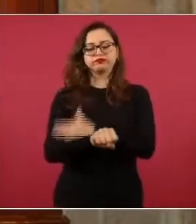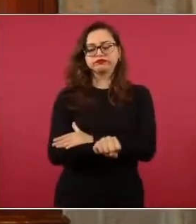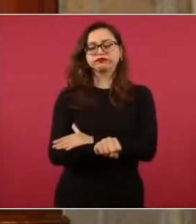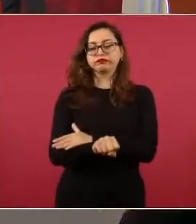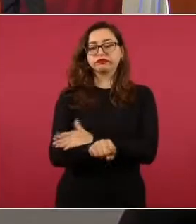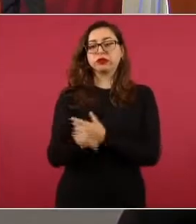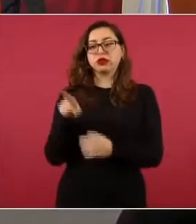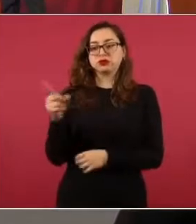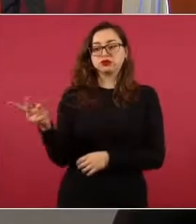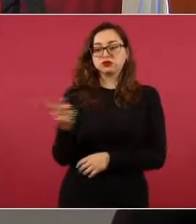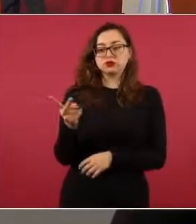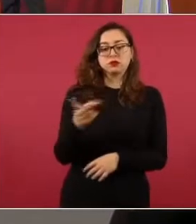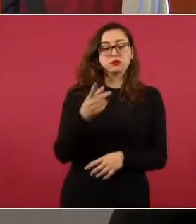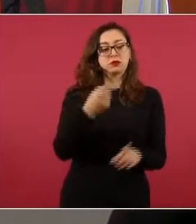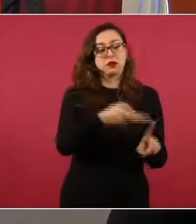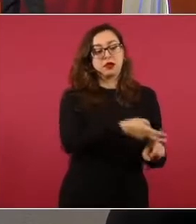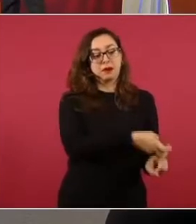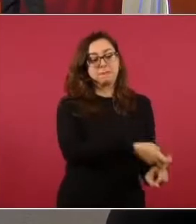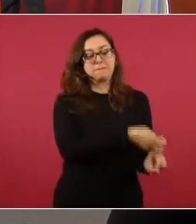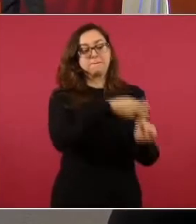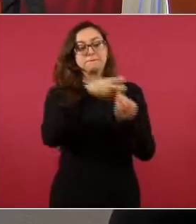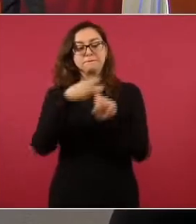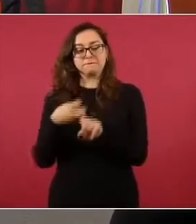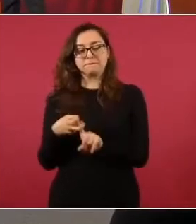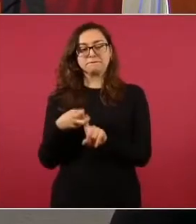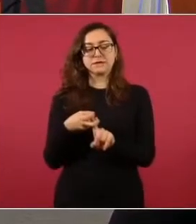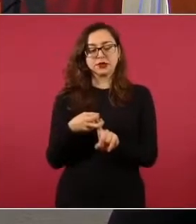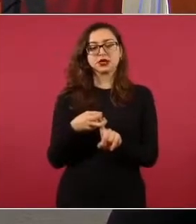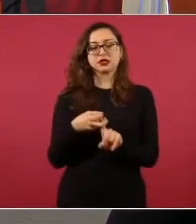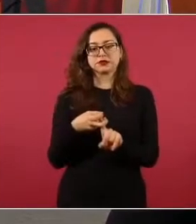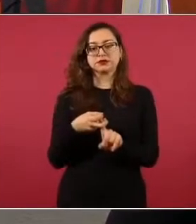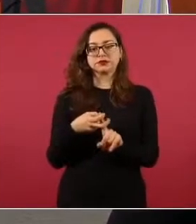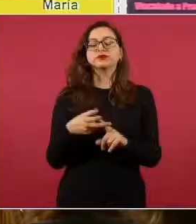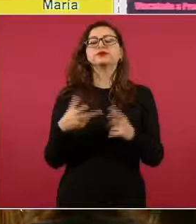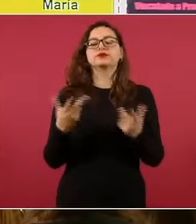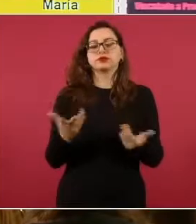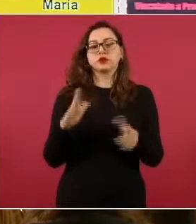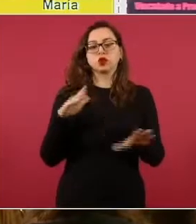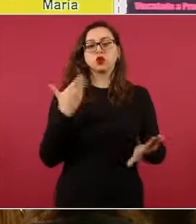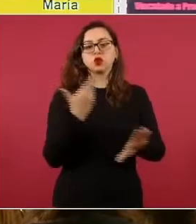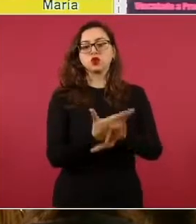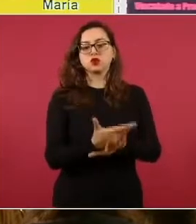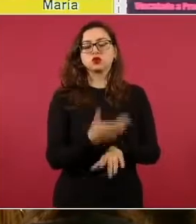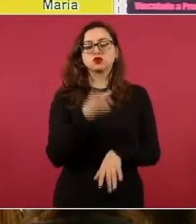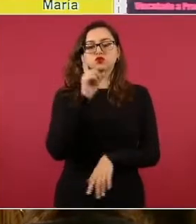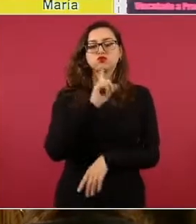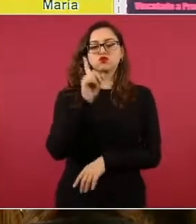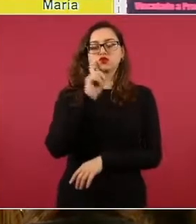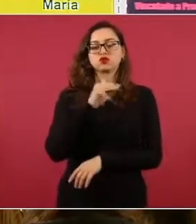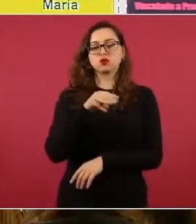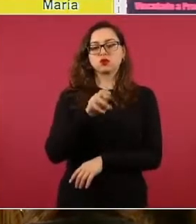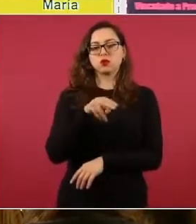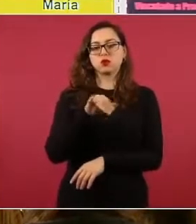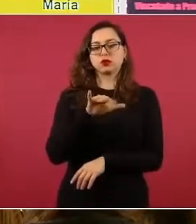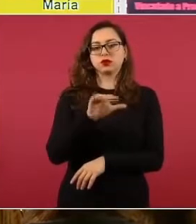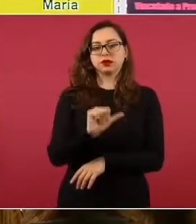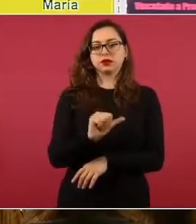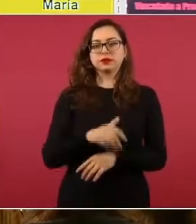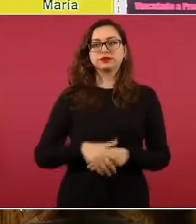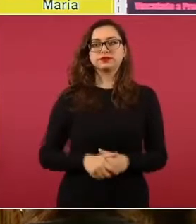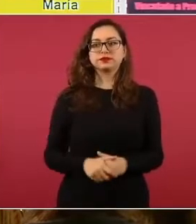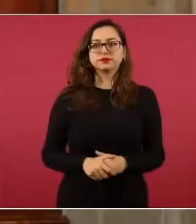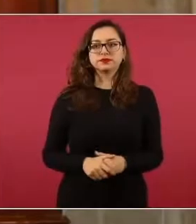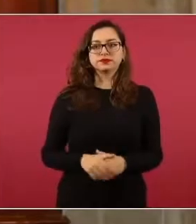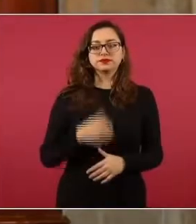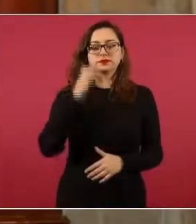de desaparición cometida por particulares en agravio de la maestra Mónica Citlali. De aquí, de